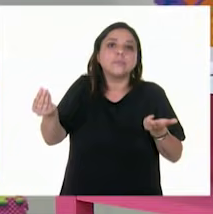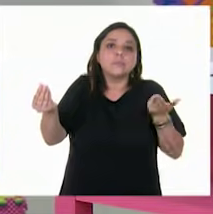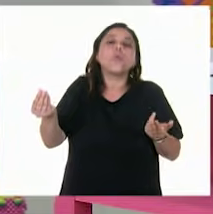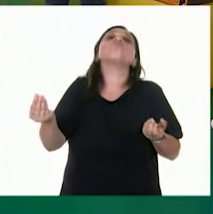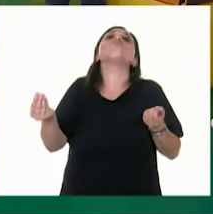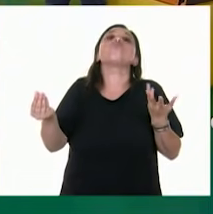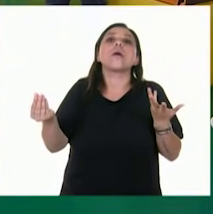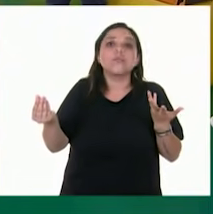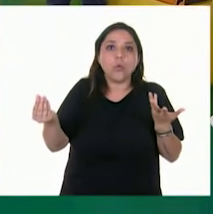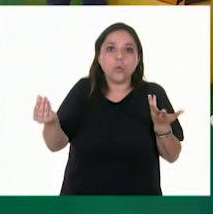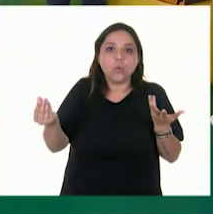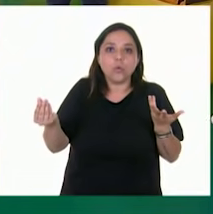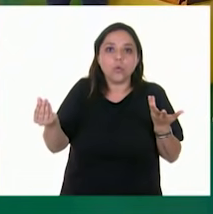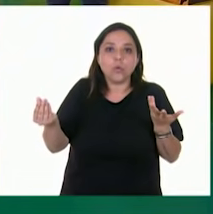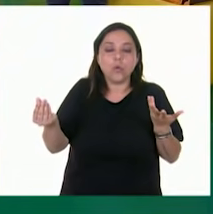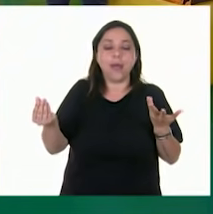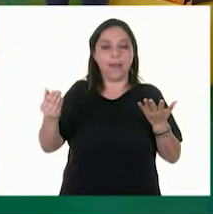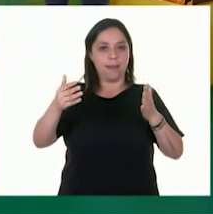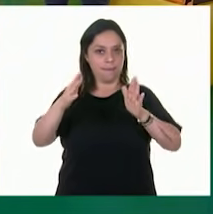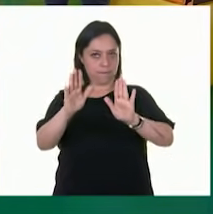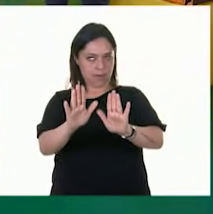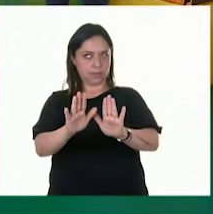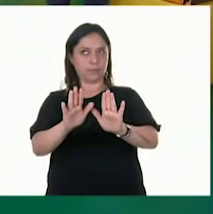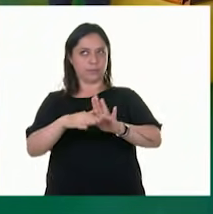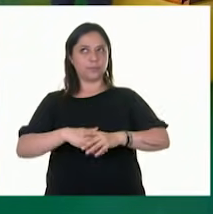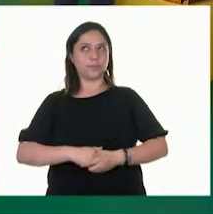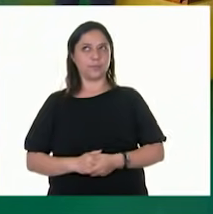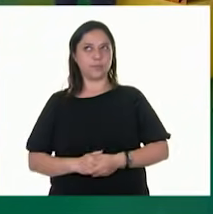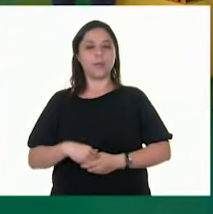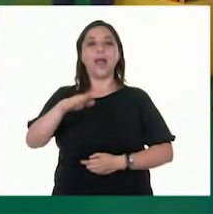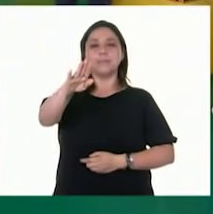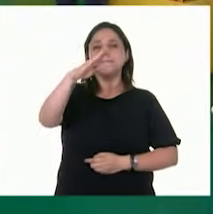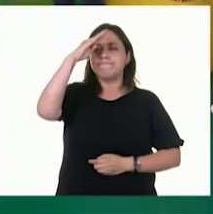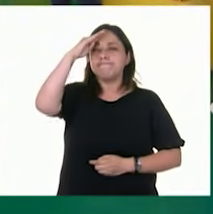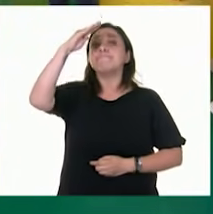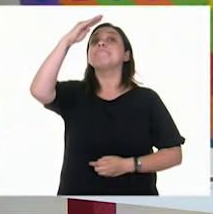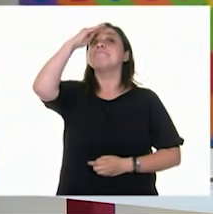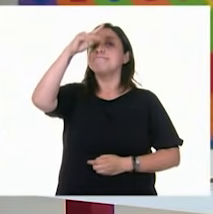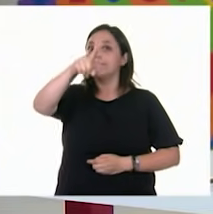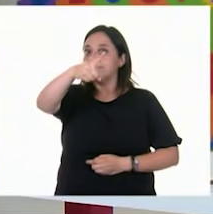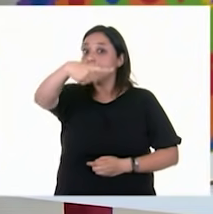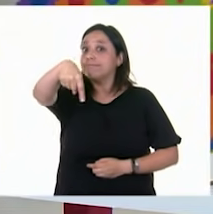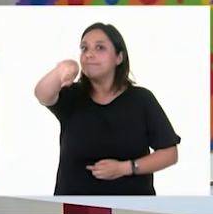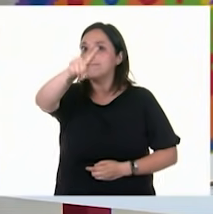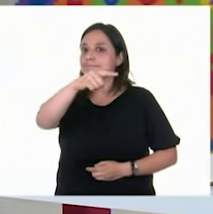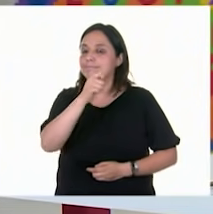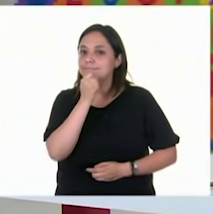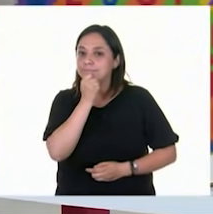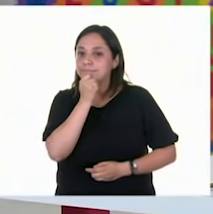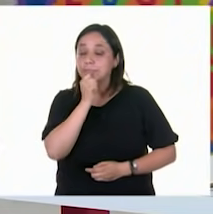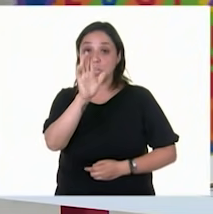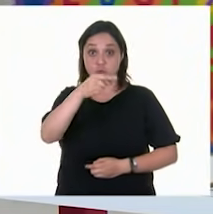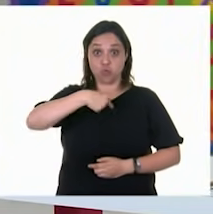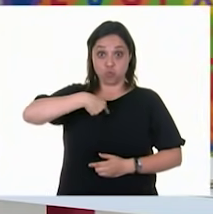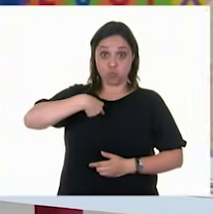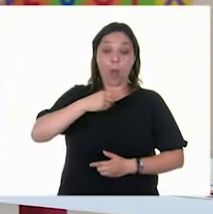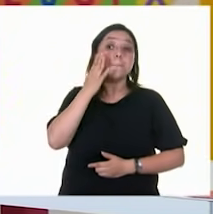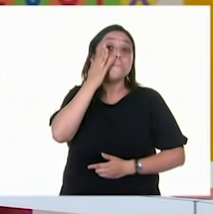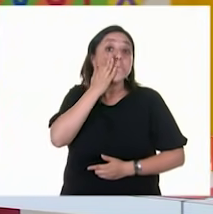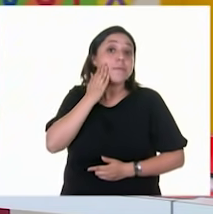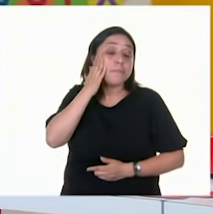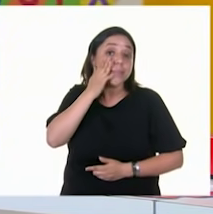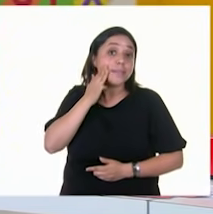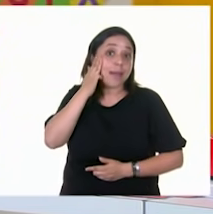Ah, entonces, ustedes piénsenlo, niñas y niños. Si le di un